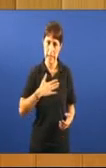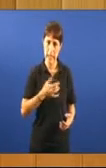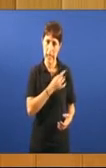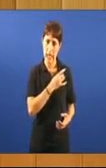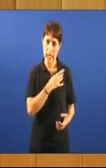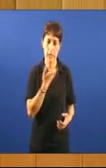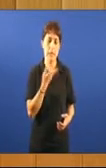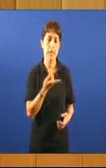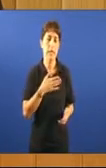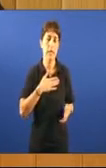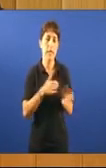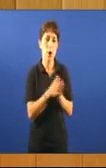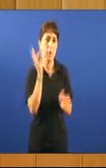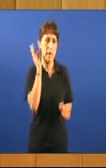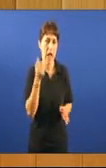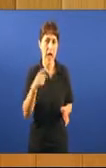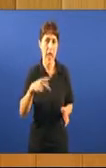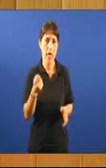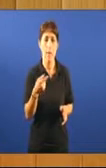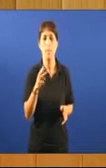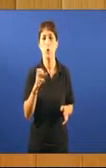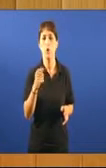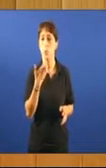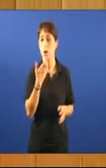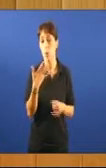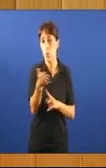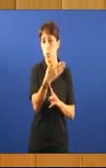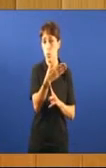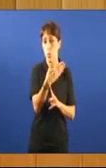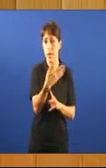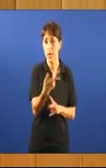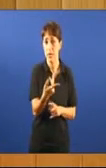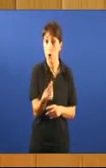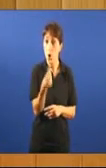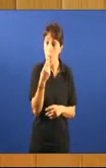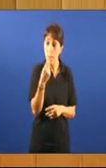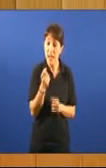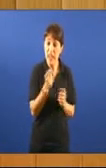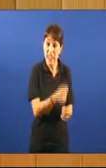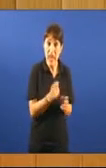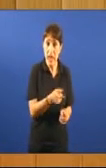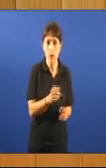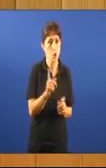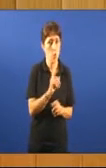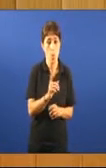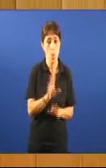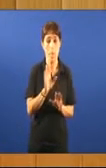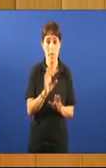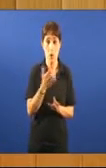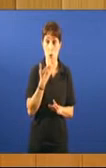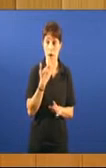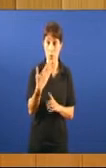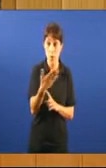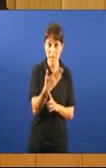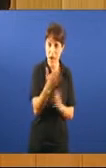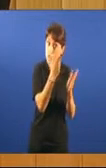Pontón. As bandeiras non dan de comer, pero se non tes unha bandeira, cómente. Se non